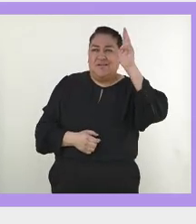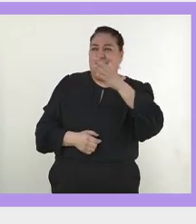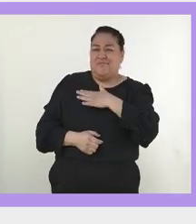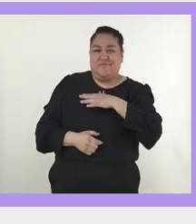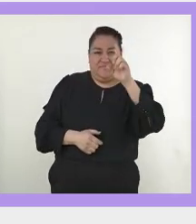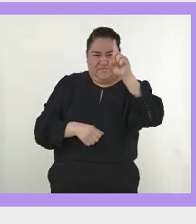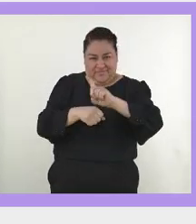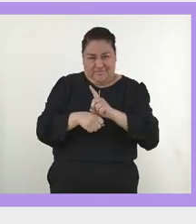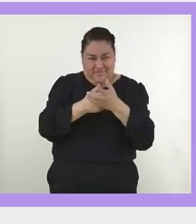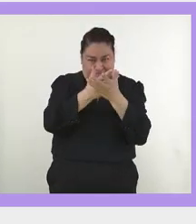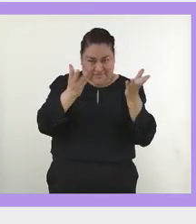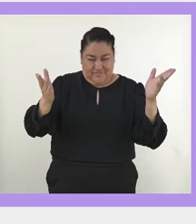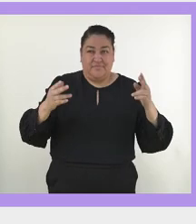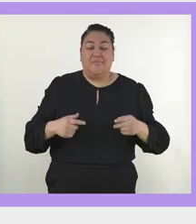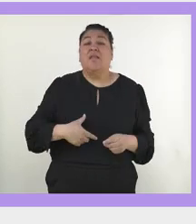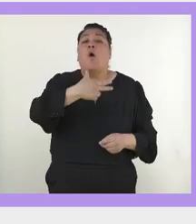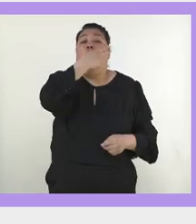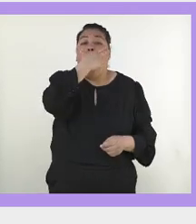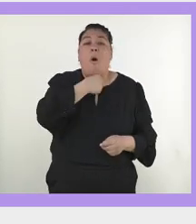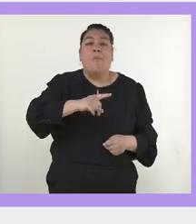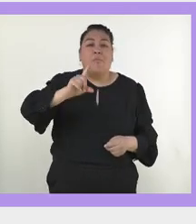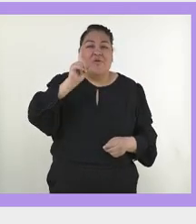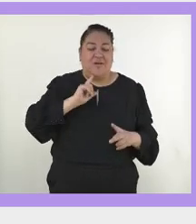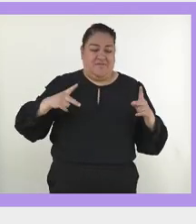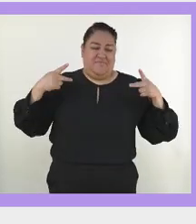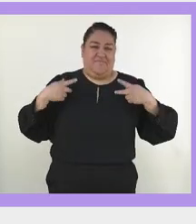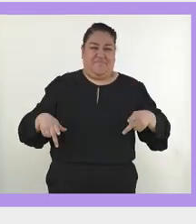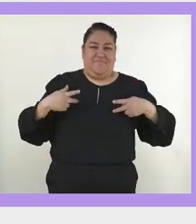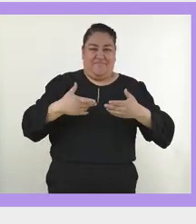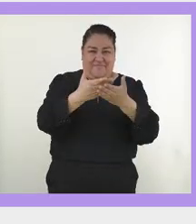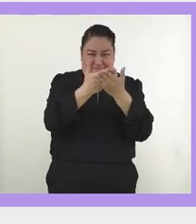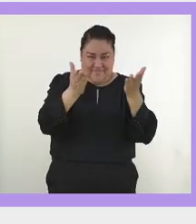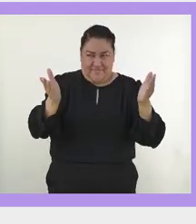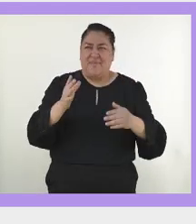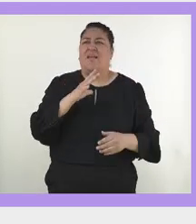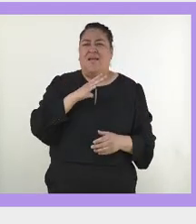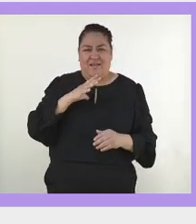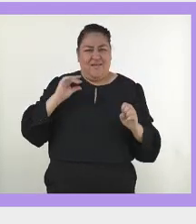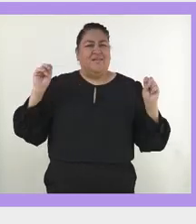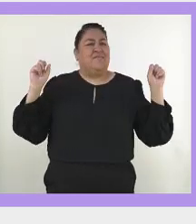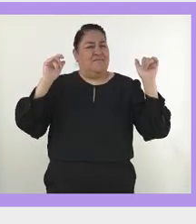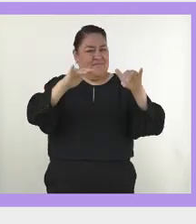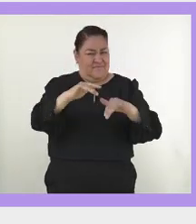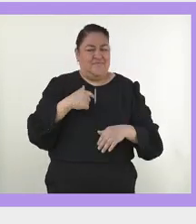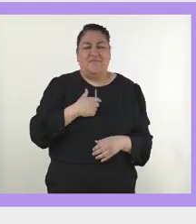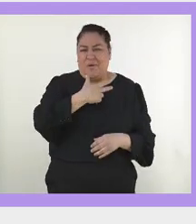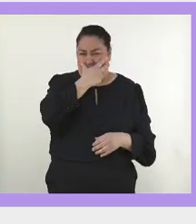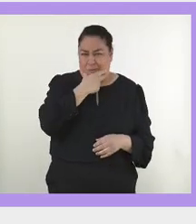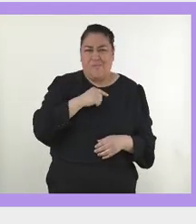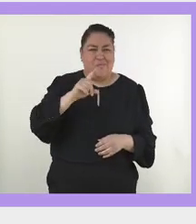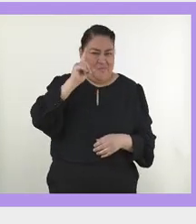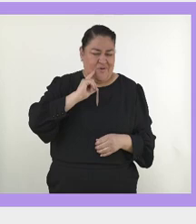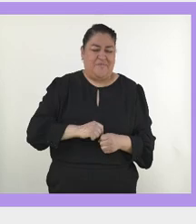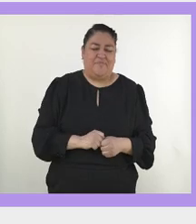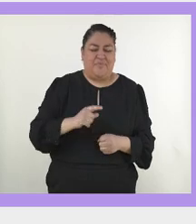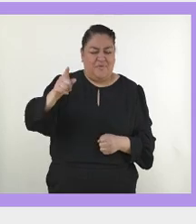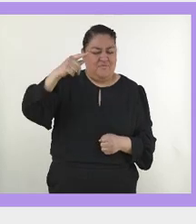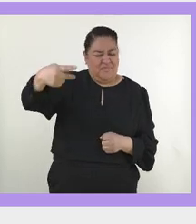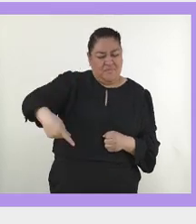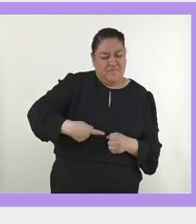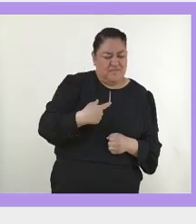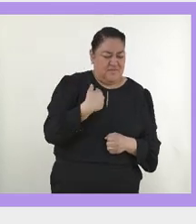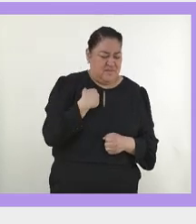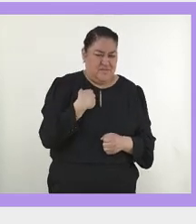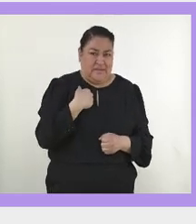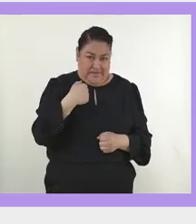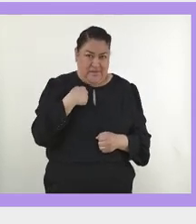cómo están todas y a todos me encanta que haya hombres también en este foro que Qué gran pregunta Sari la verdad es que cuando